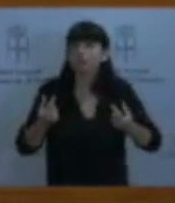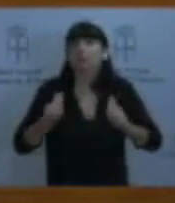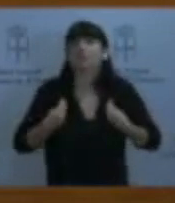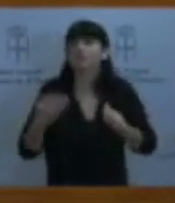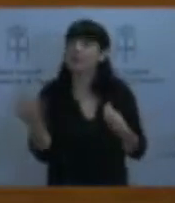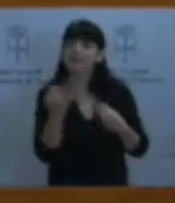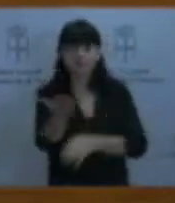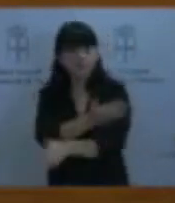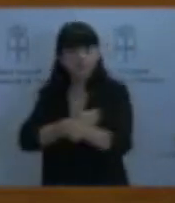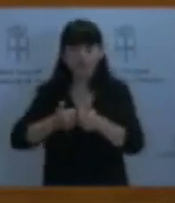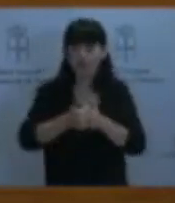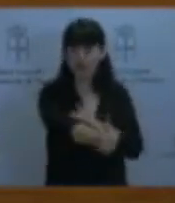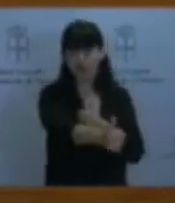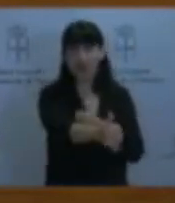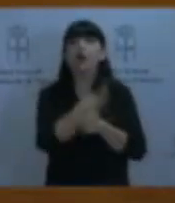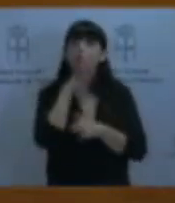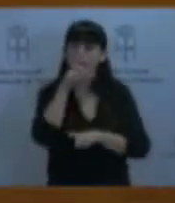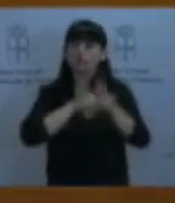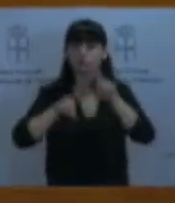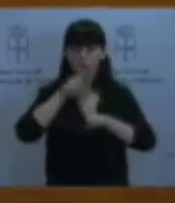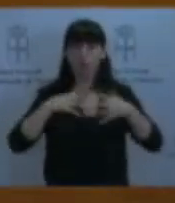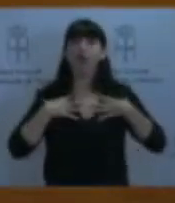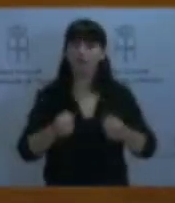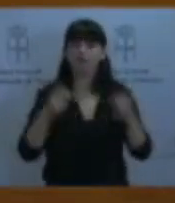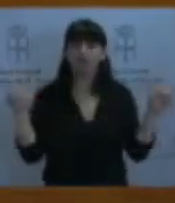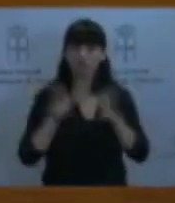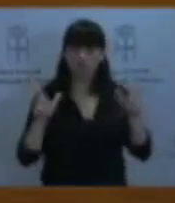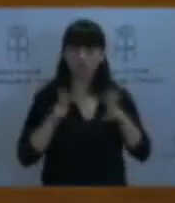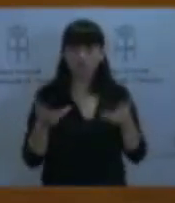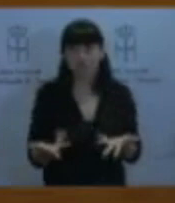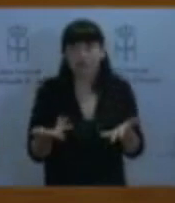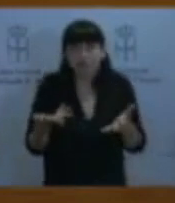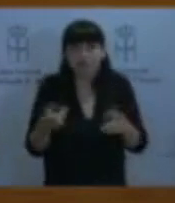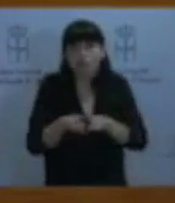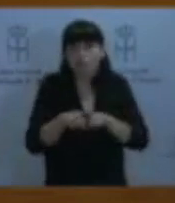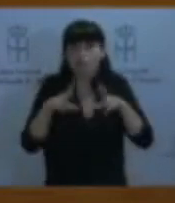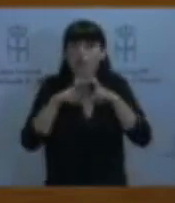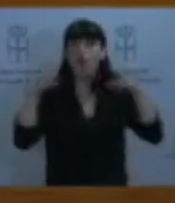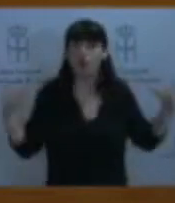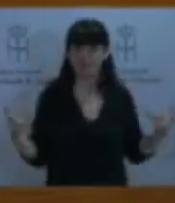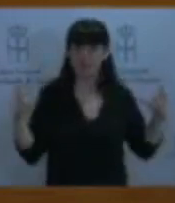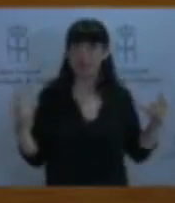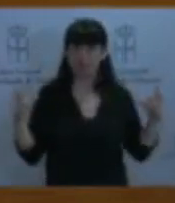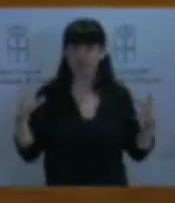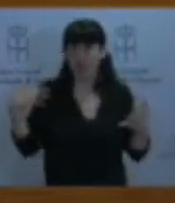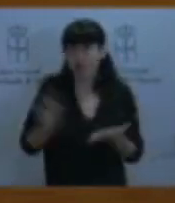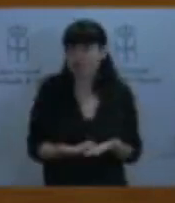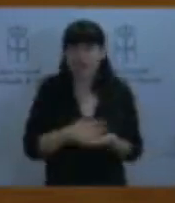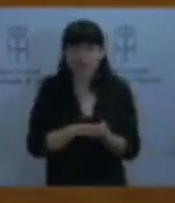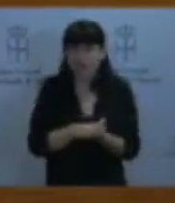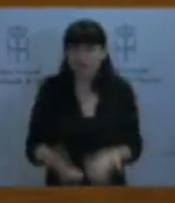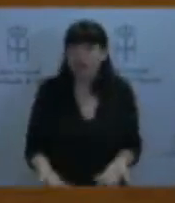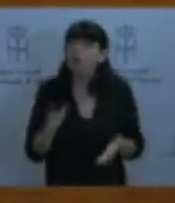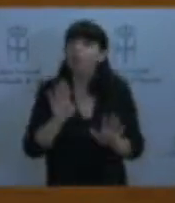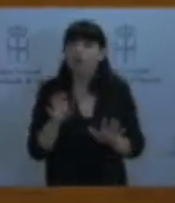el Gobierno. Hacer frente a este grave problema de salud que es la obesidad que tenemos aquí, que nadie la ha mencionado hasta ahora, debe pasar por